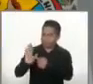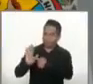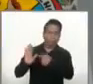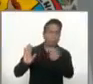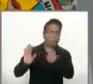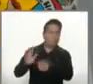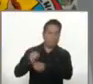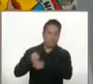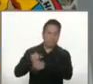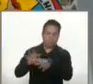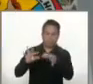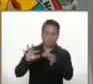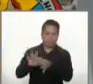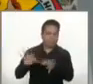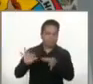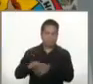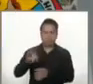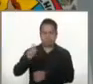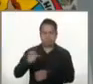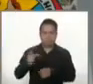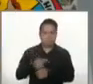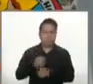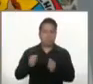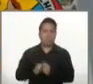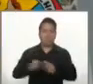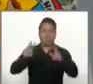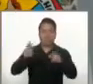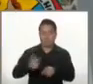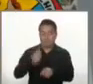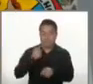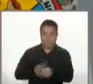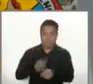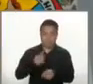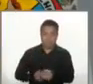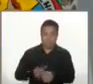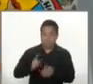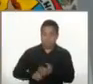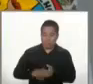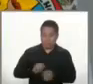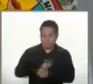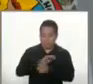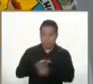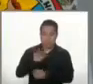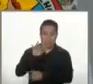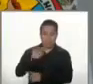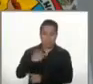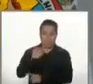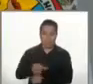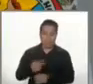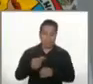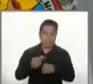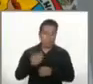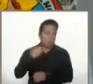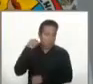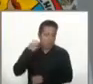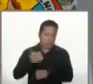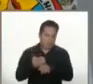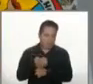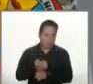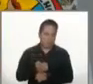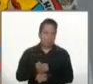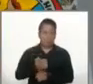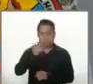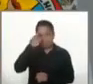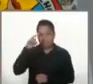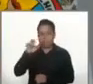el informe relacionado al panorama epidemiológico de enfermedad respiratoria por COVID-19 en el estado de Oaxaca,